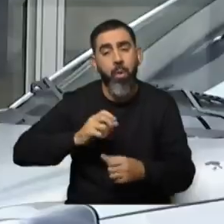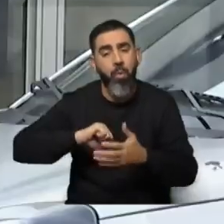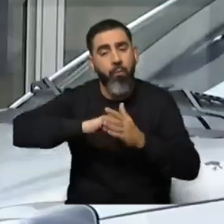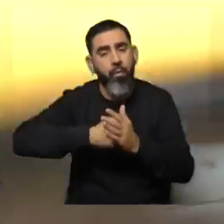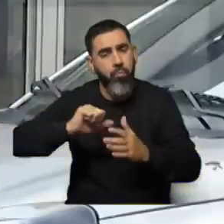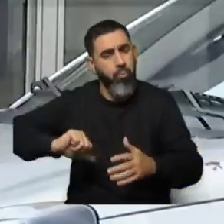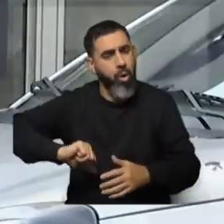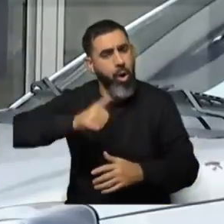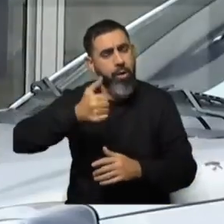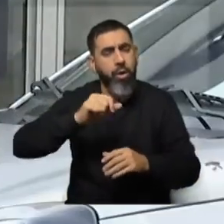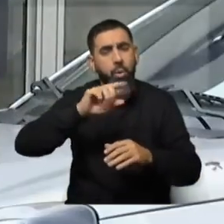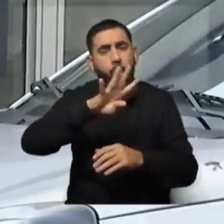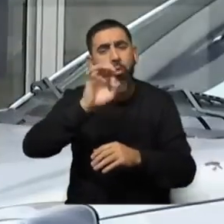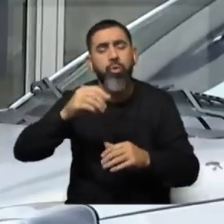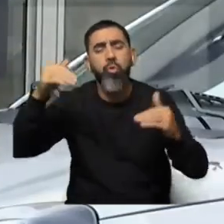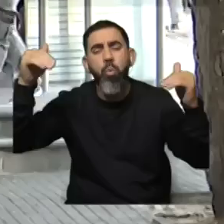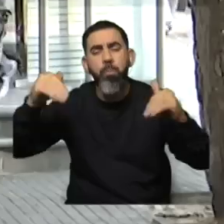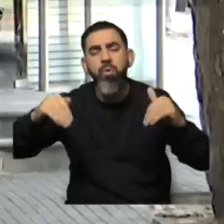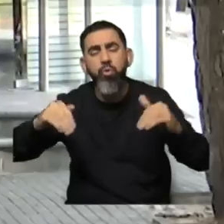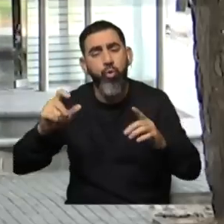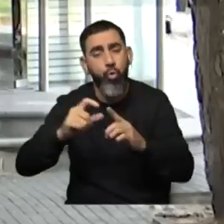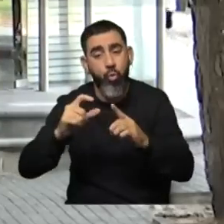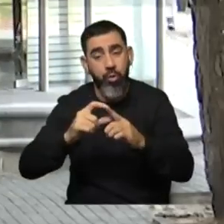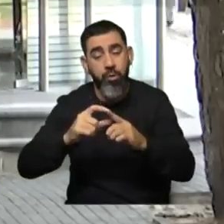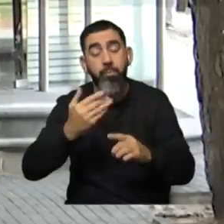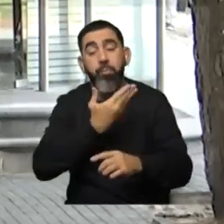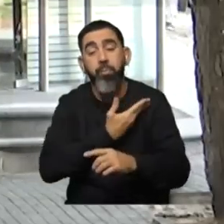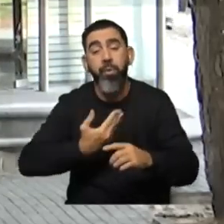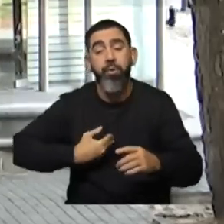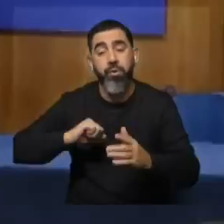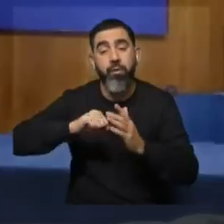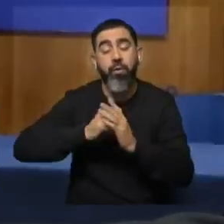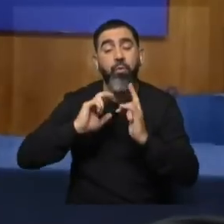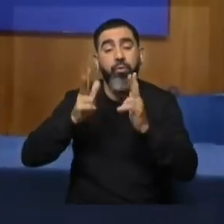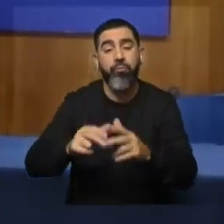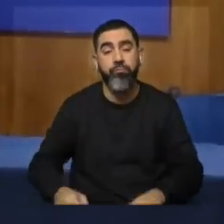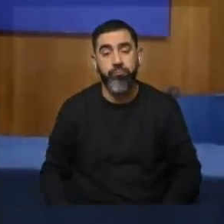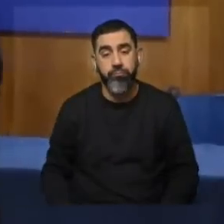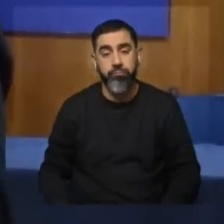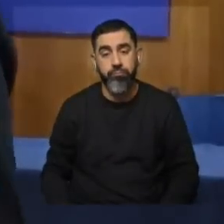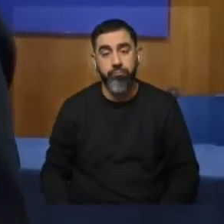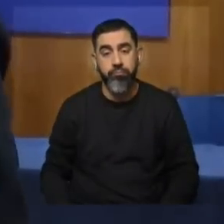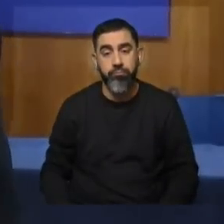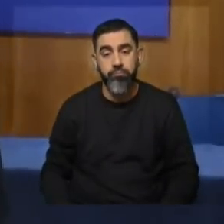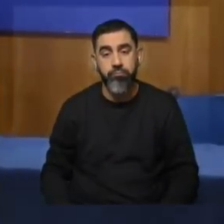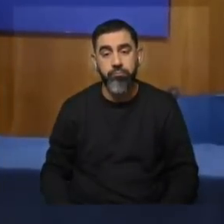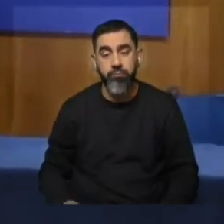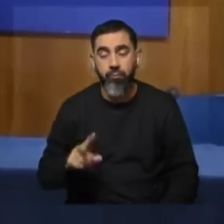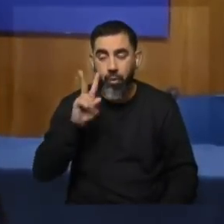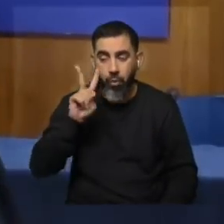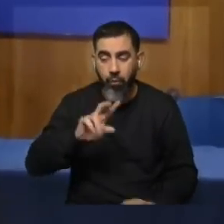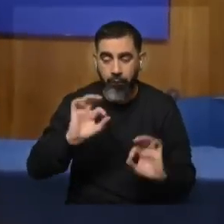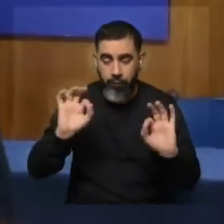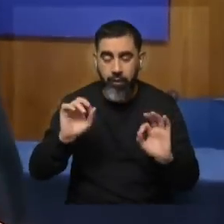ganancias superiores a los 400 millones de dólares el presidente del Banco Central señaló no vi exactamente el el informe